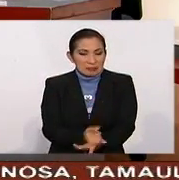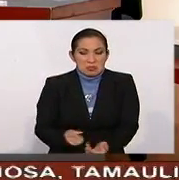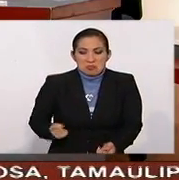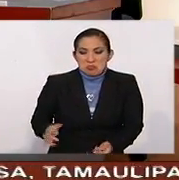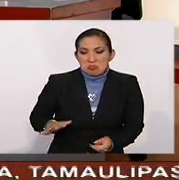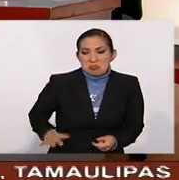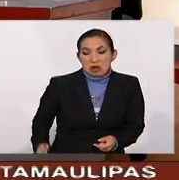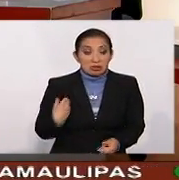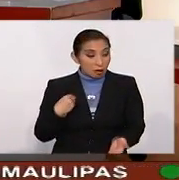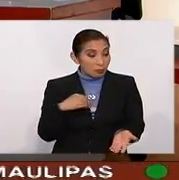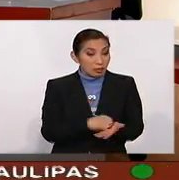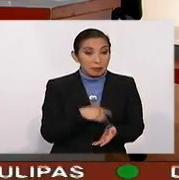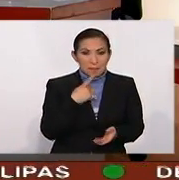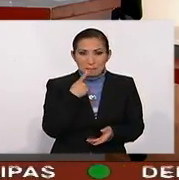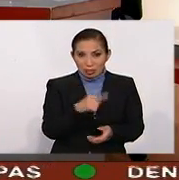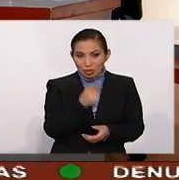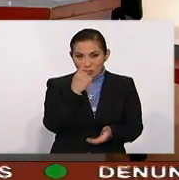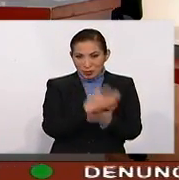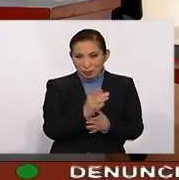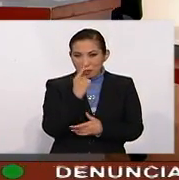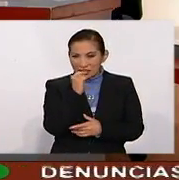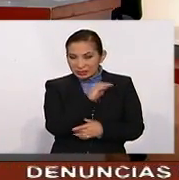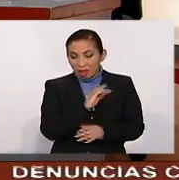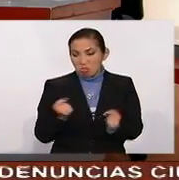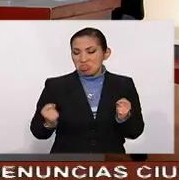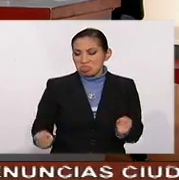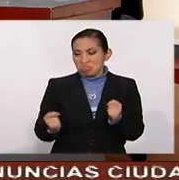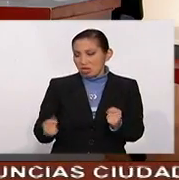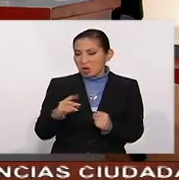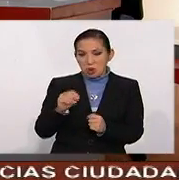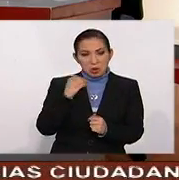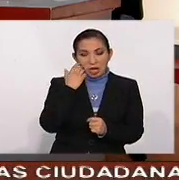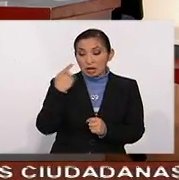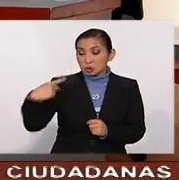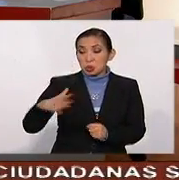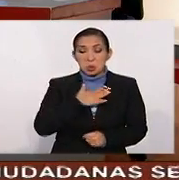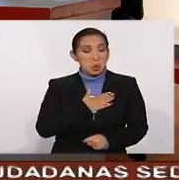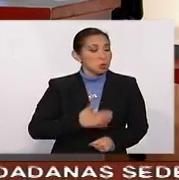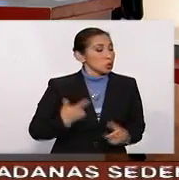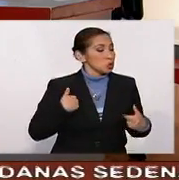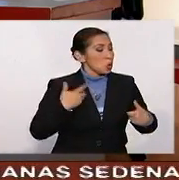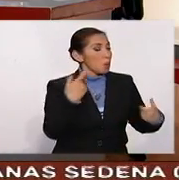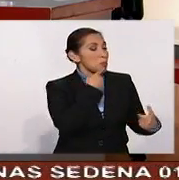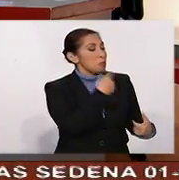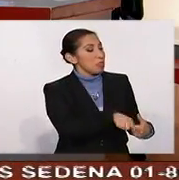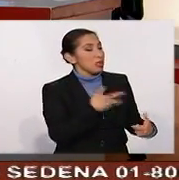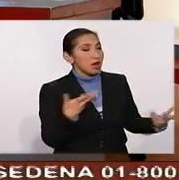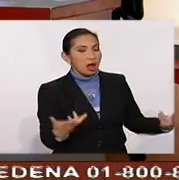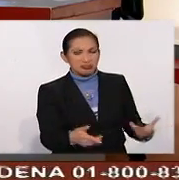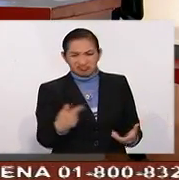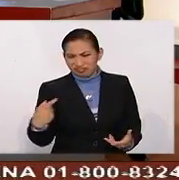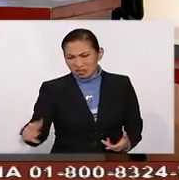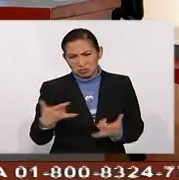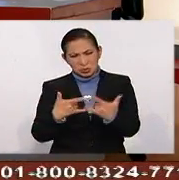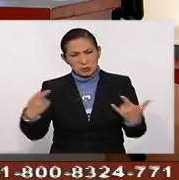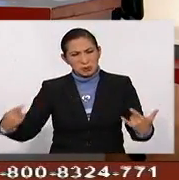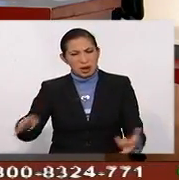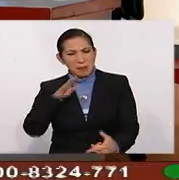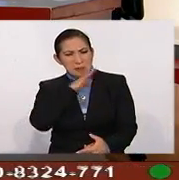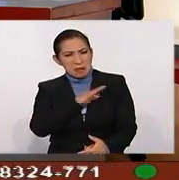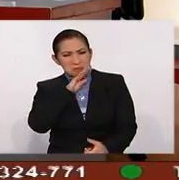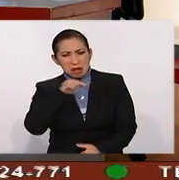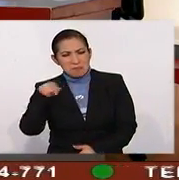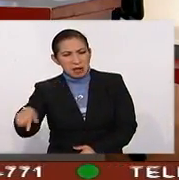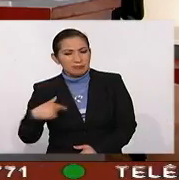se impusieron, como lo del mando único, y buscando hacer por su propia cuenta la justicia con estos antecedentes delictivos que pues no